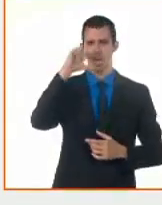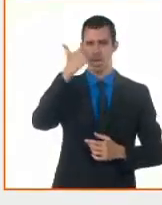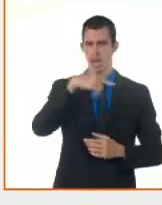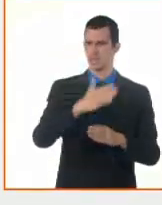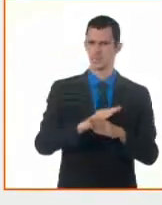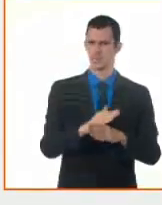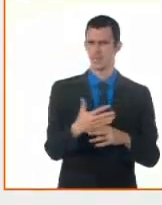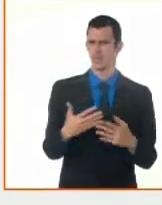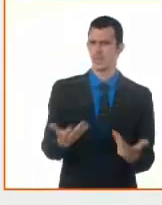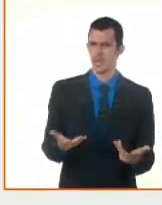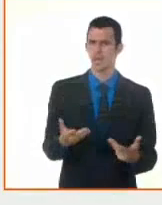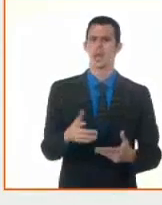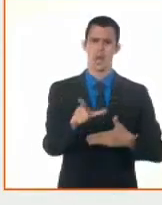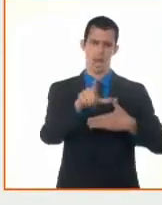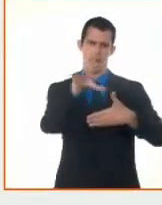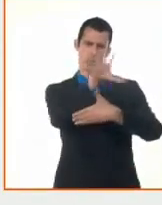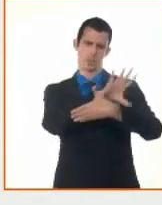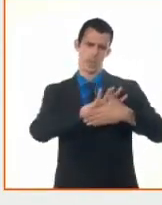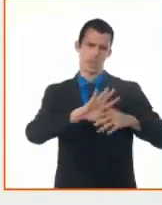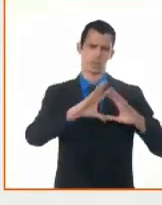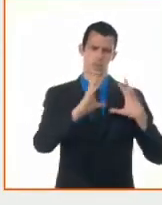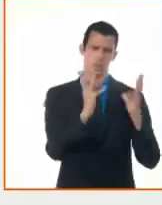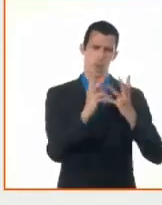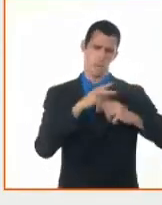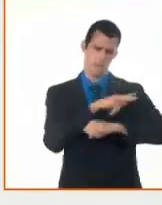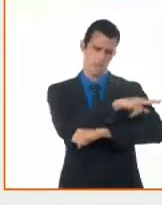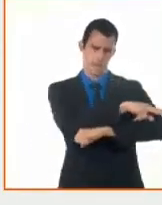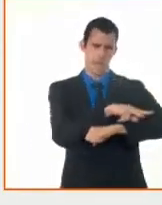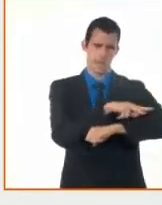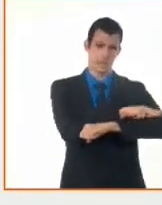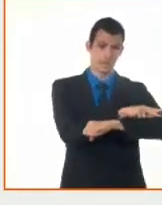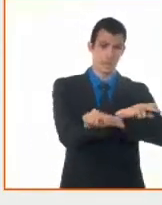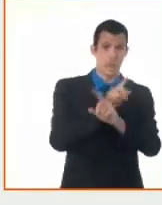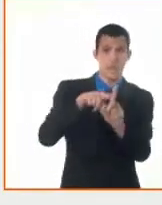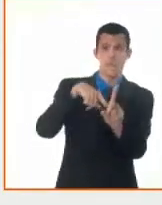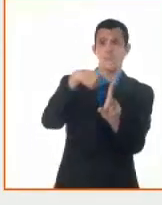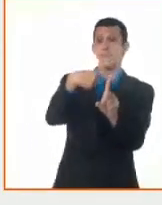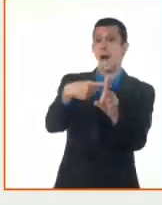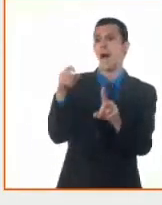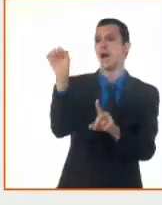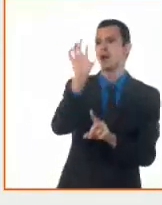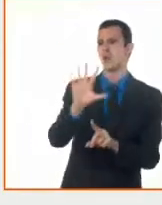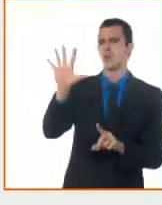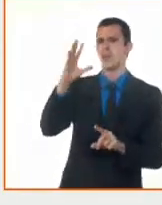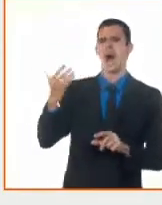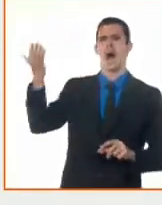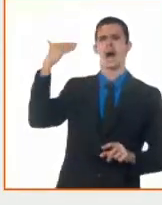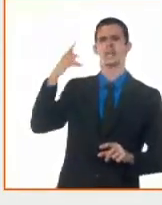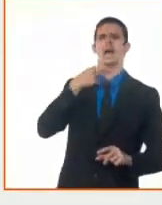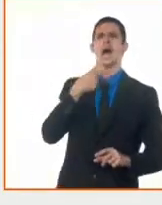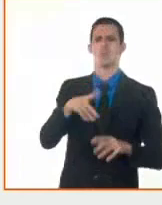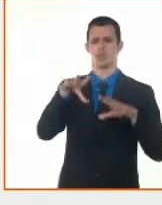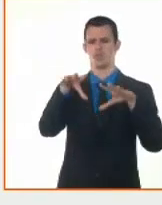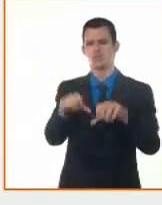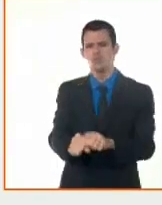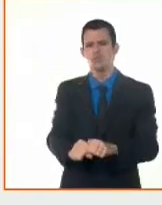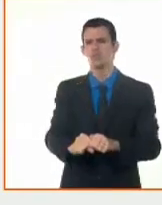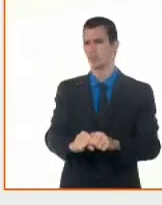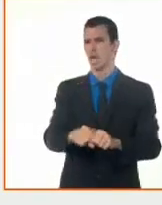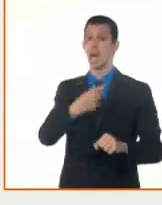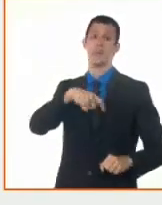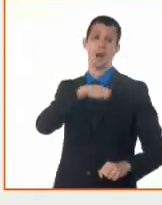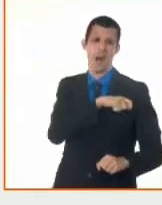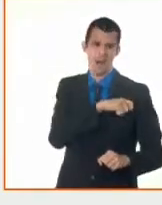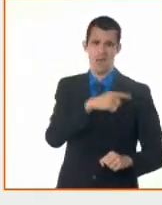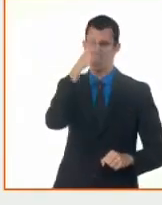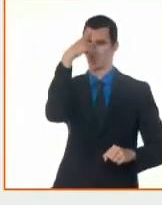y cuando las cumbres iberoamericanas nacieron no había ningún mecanismo sin Estados Unidos de